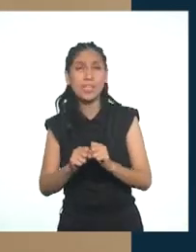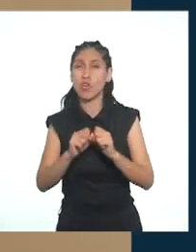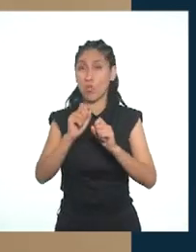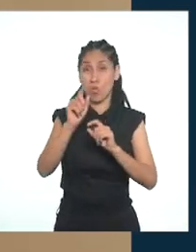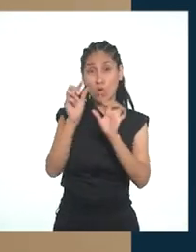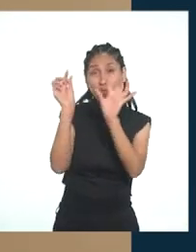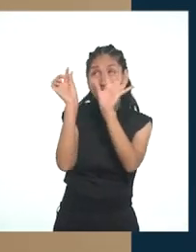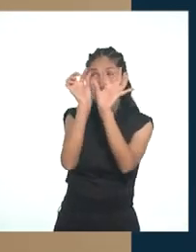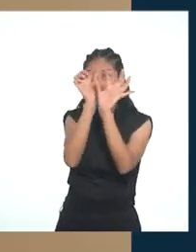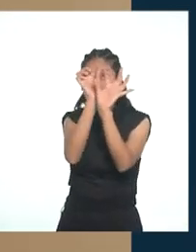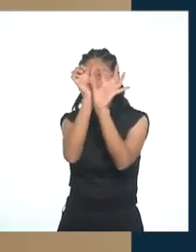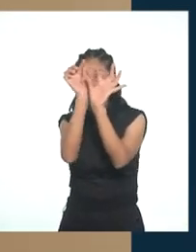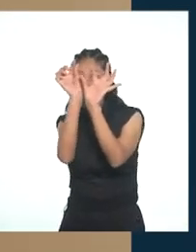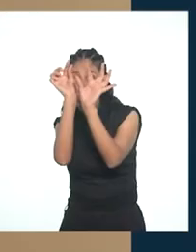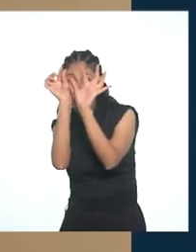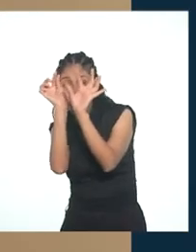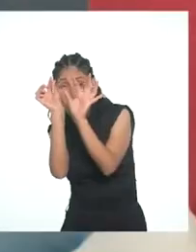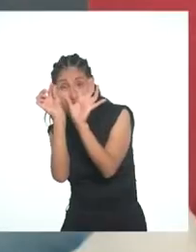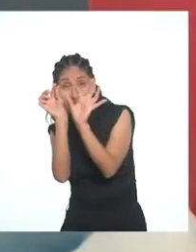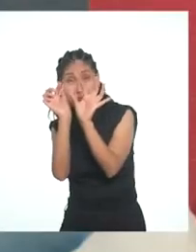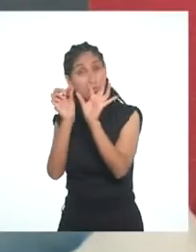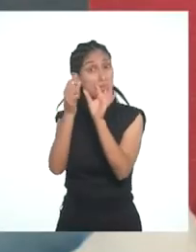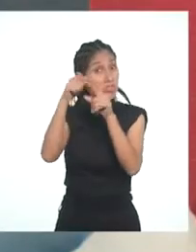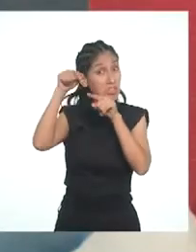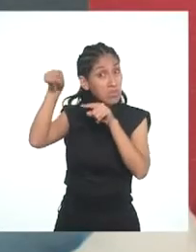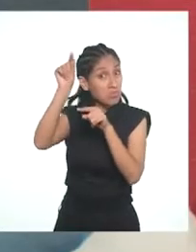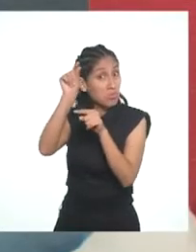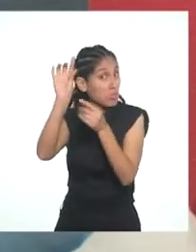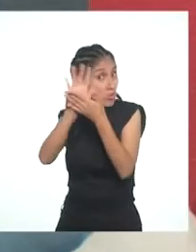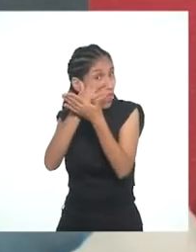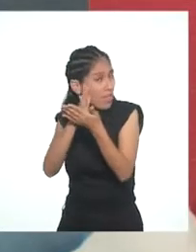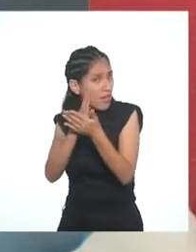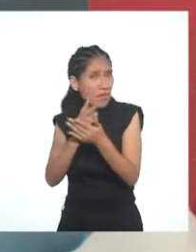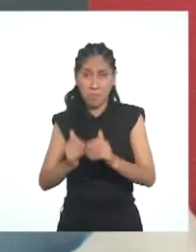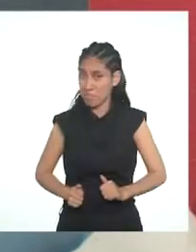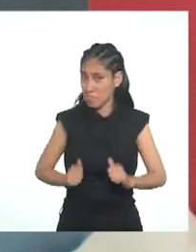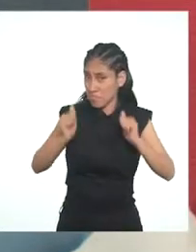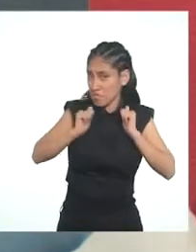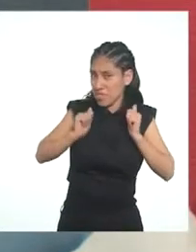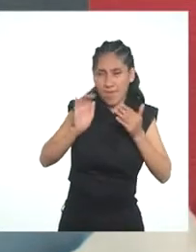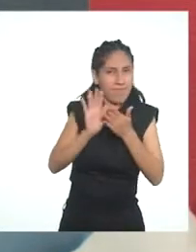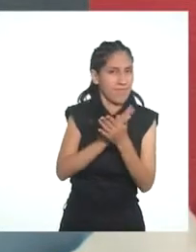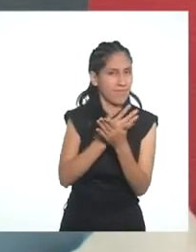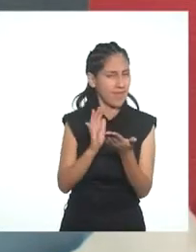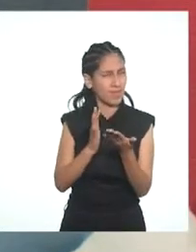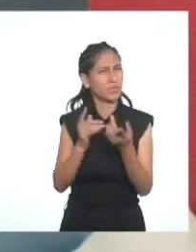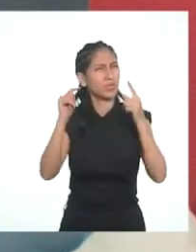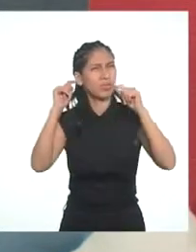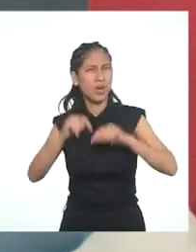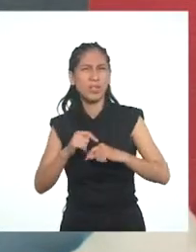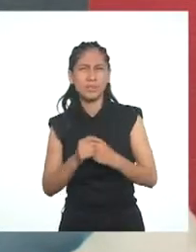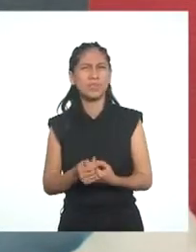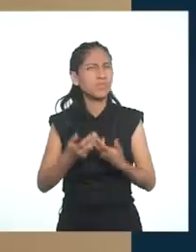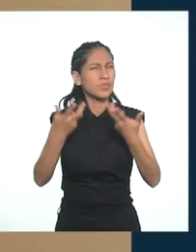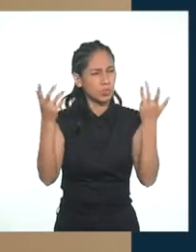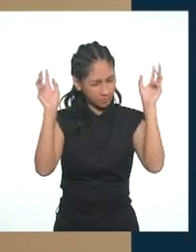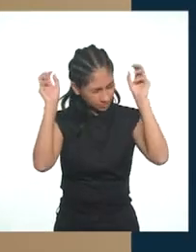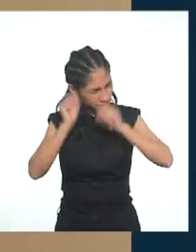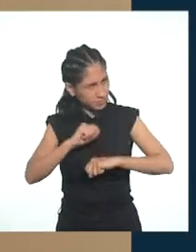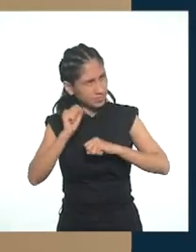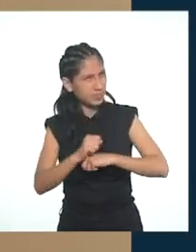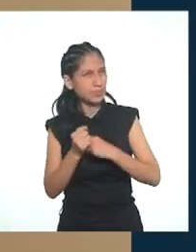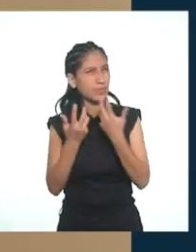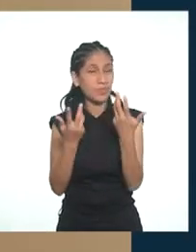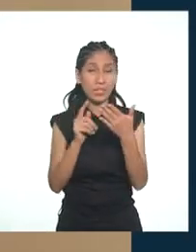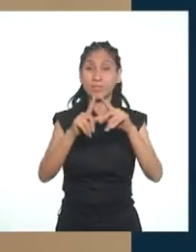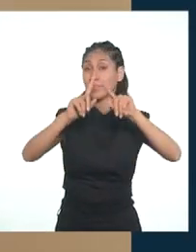sin ellos la vida no sería posible. Nos preguntábamos sobre cómo interactuamos con estos microorganismos en el cotidiano. Claro que